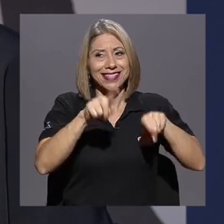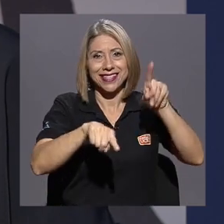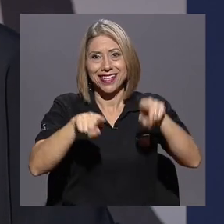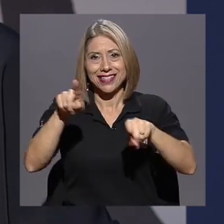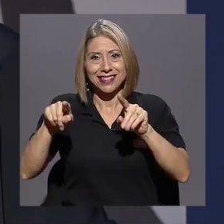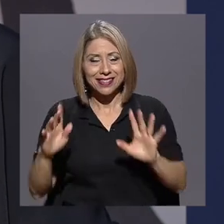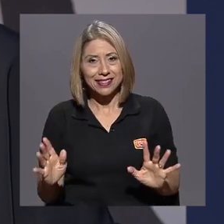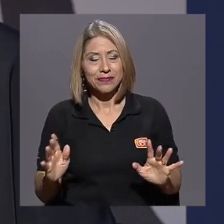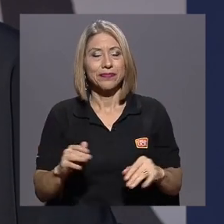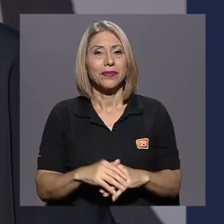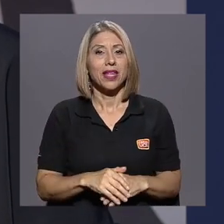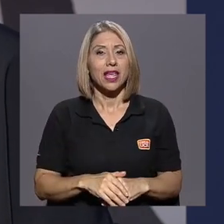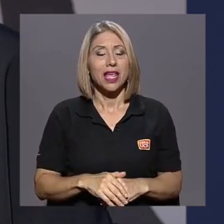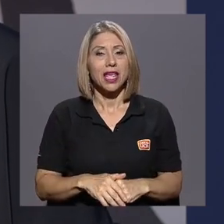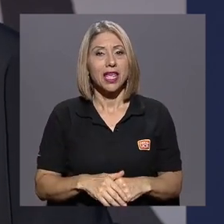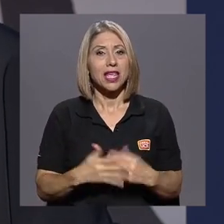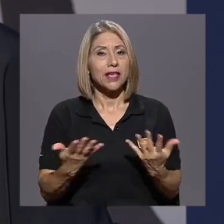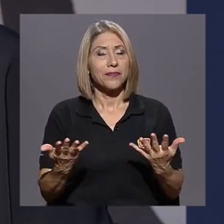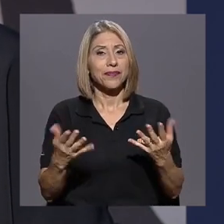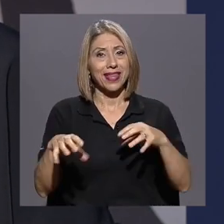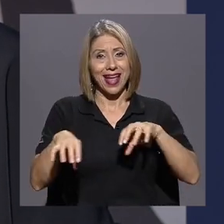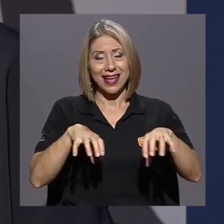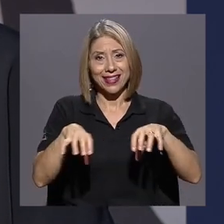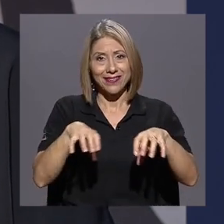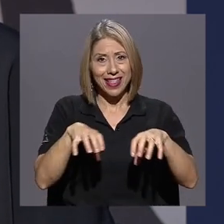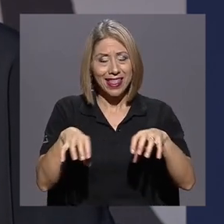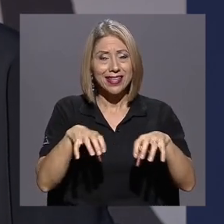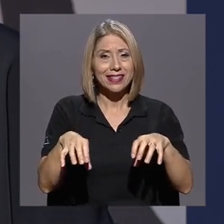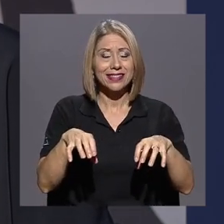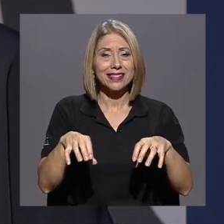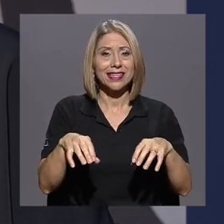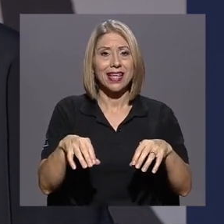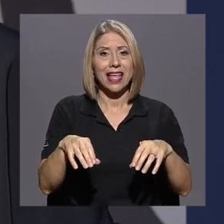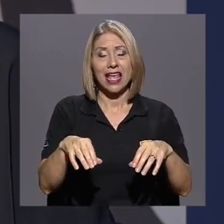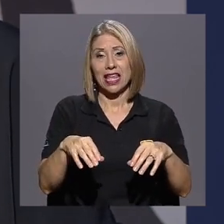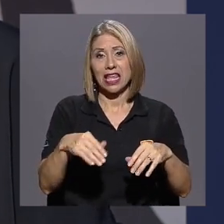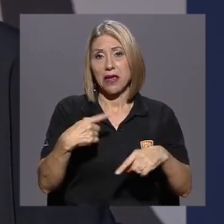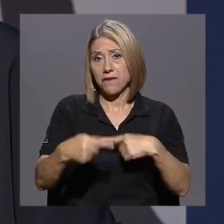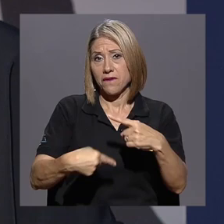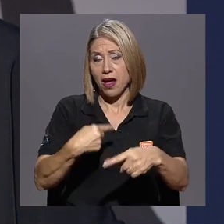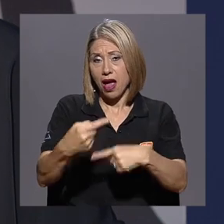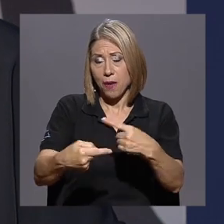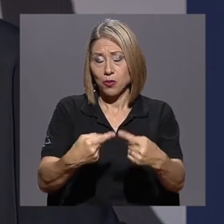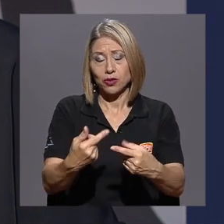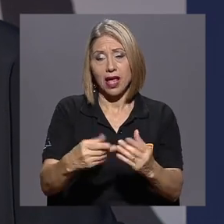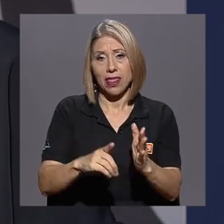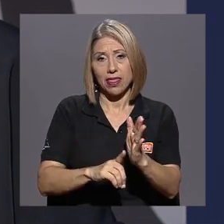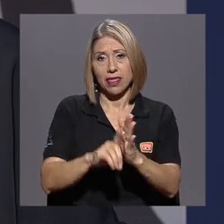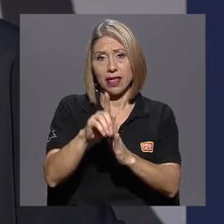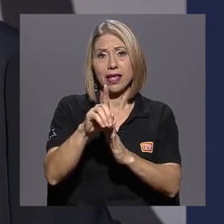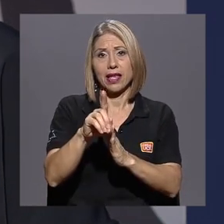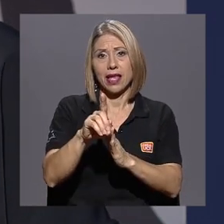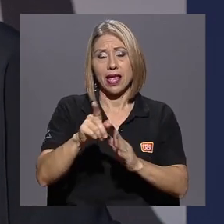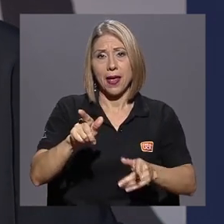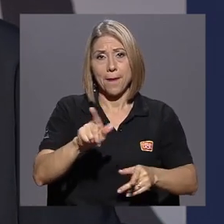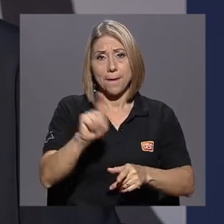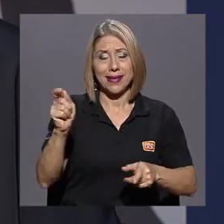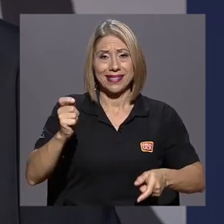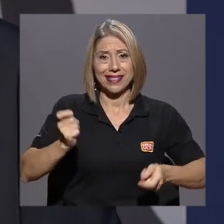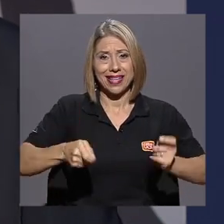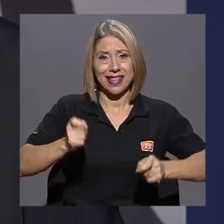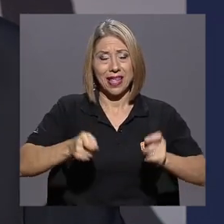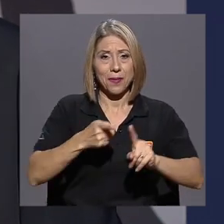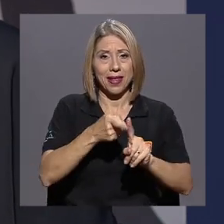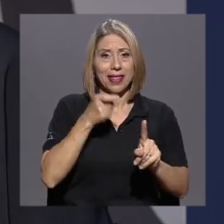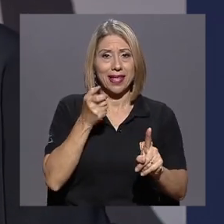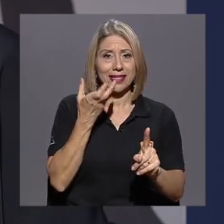Y justamente las actividades que vamos a desarrollar en septiembre, van a ser